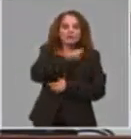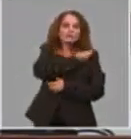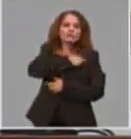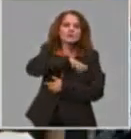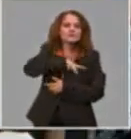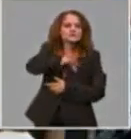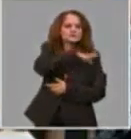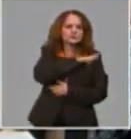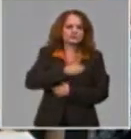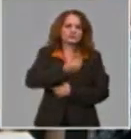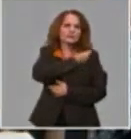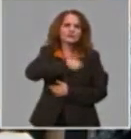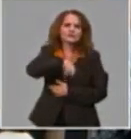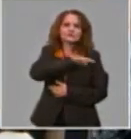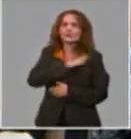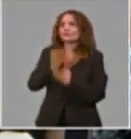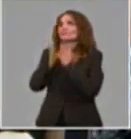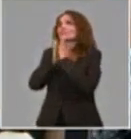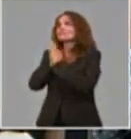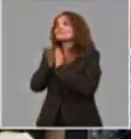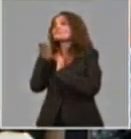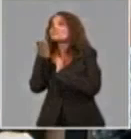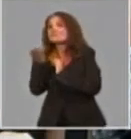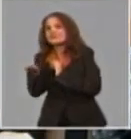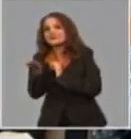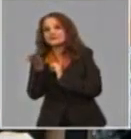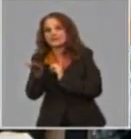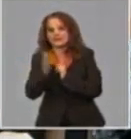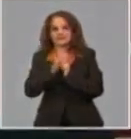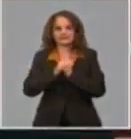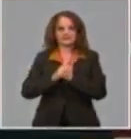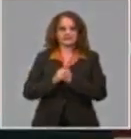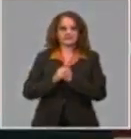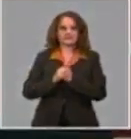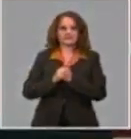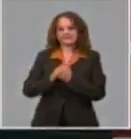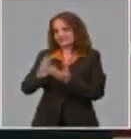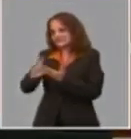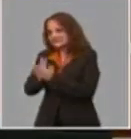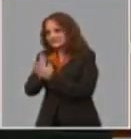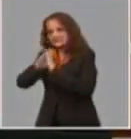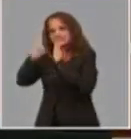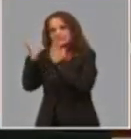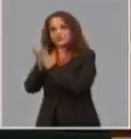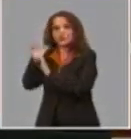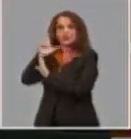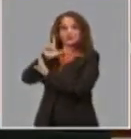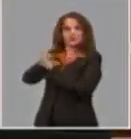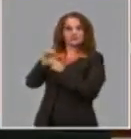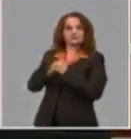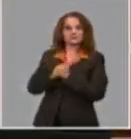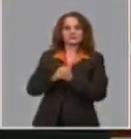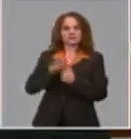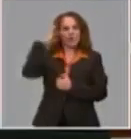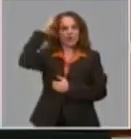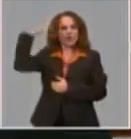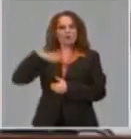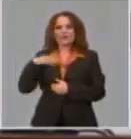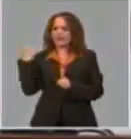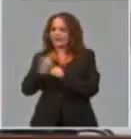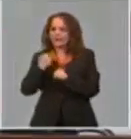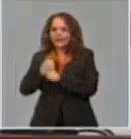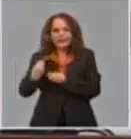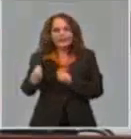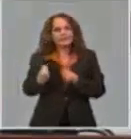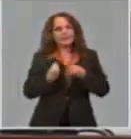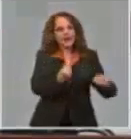está pidiendo, y a la población a la que nosotros no nos debemos al enjambre ese anexionista que desde Miami